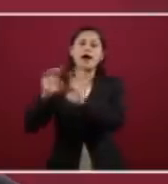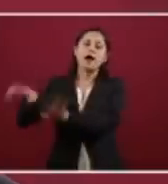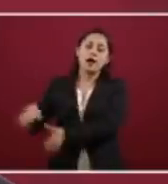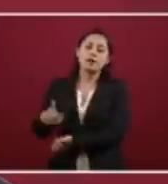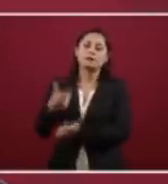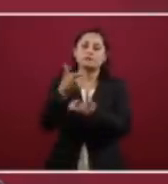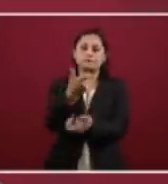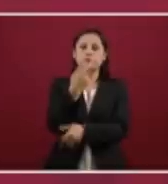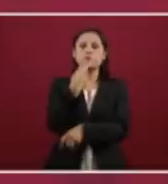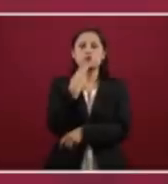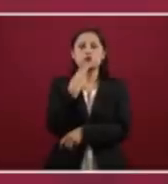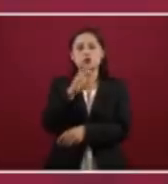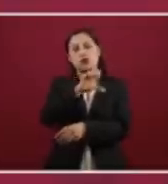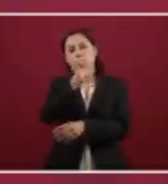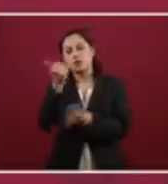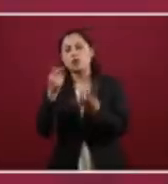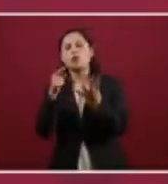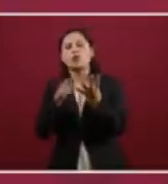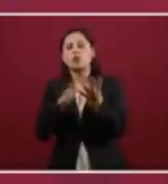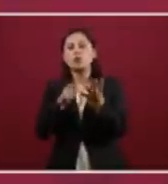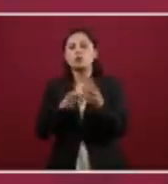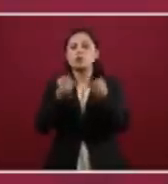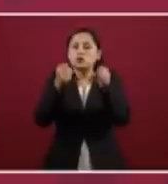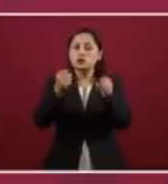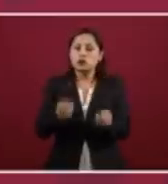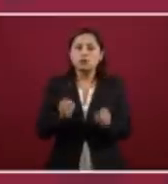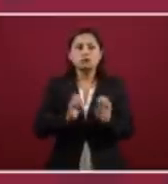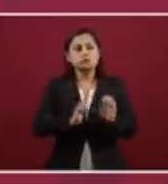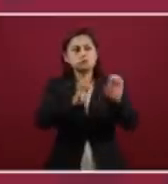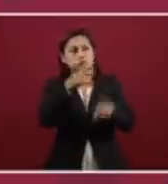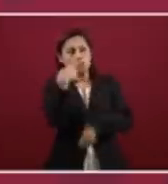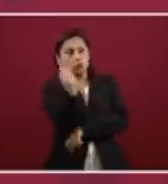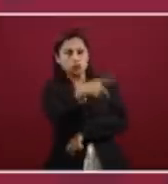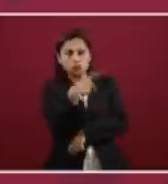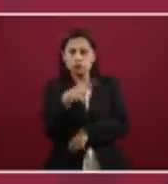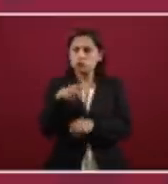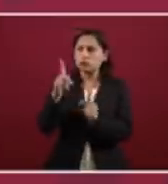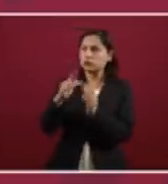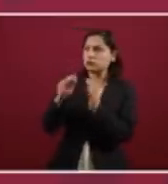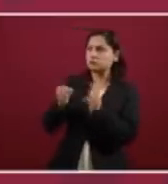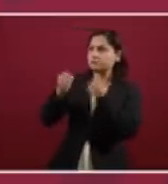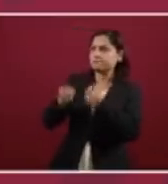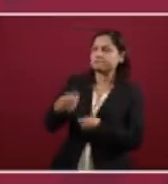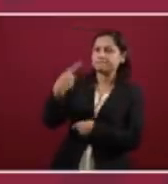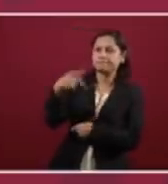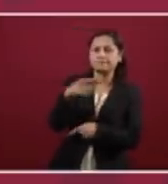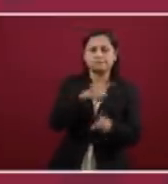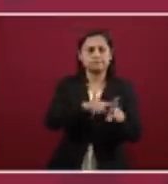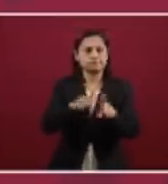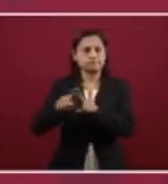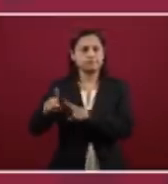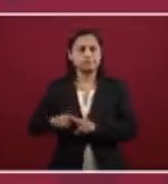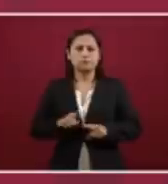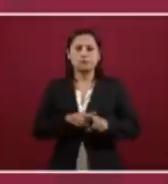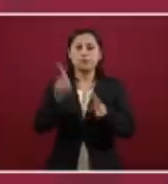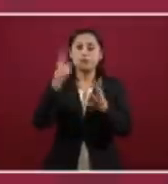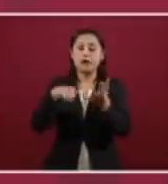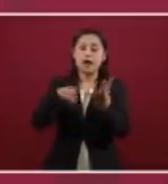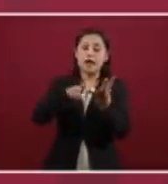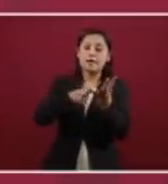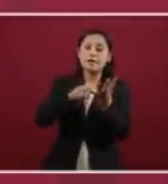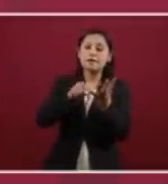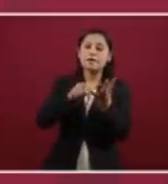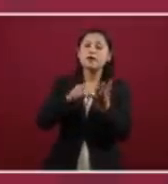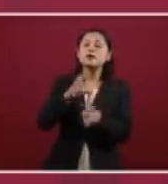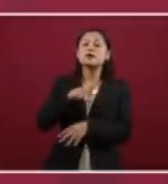seguros propiamente dichos. Y ahí hay un seguro para este edificio, hay seguros. Y hay un seguro muy específico, que es el seguro de bonos catastróficos,